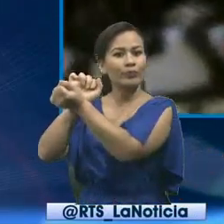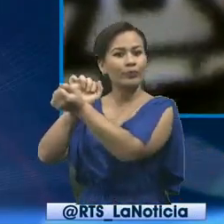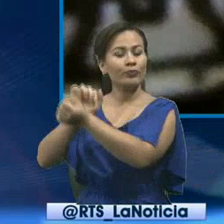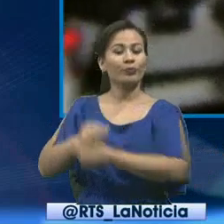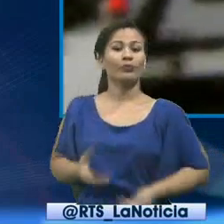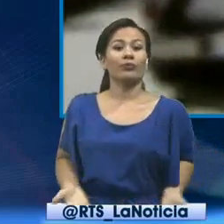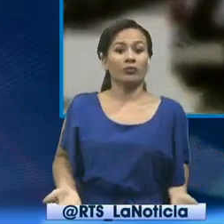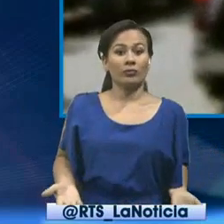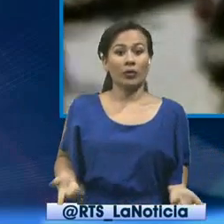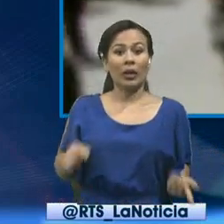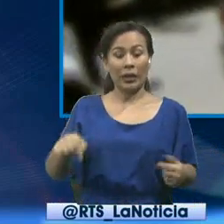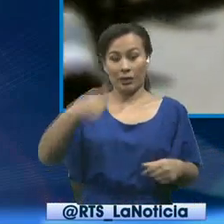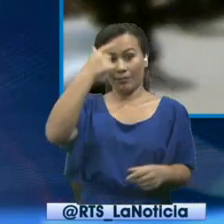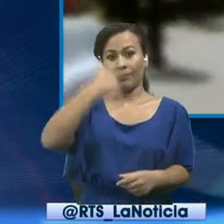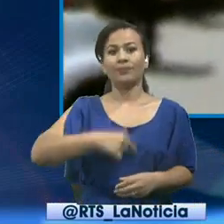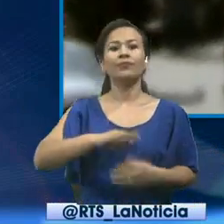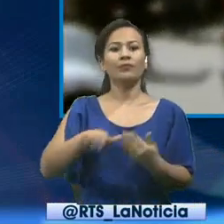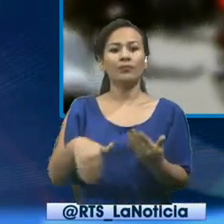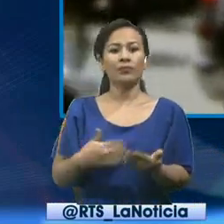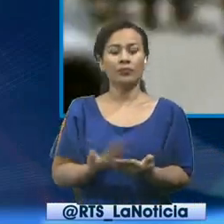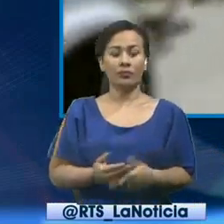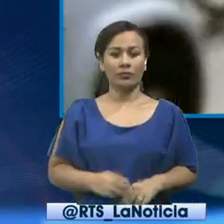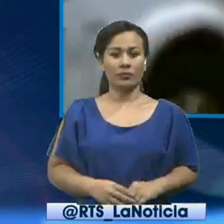Esa es una obligación moral de todos.